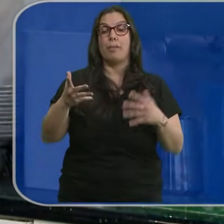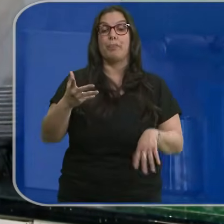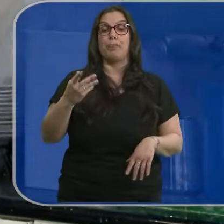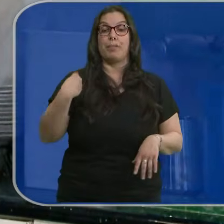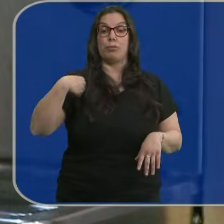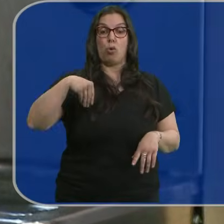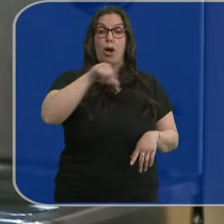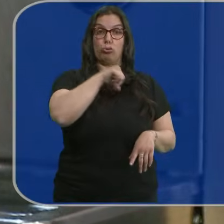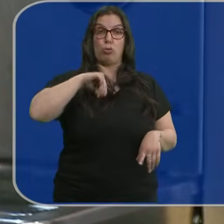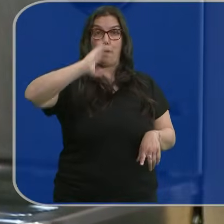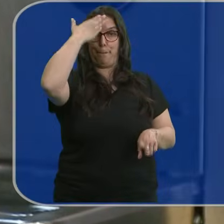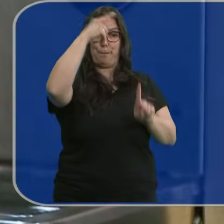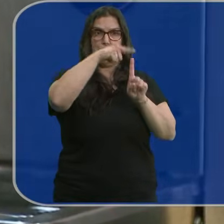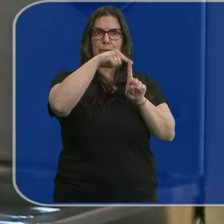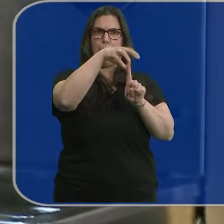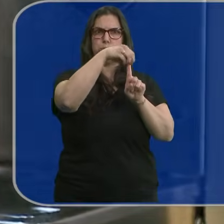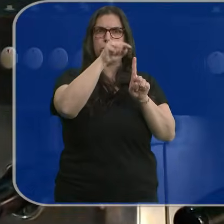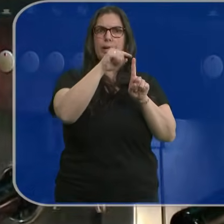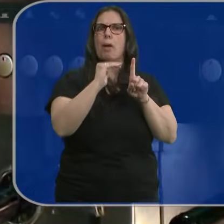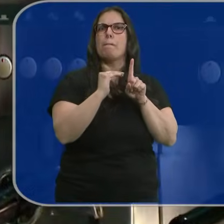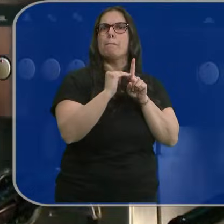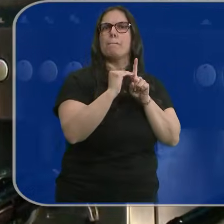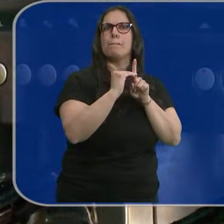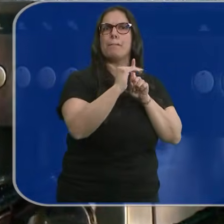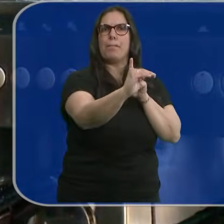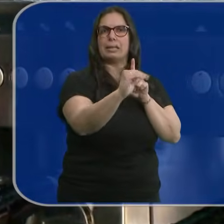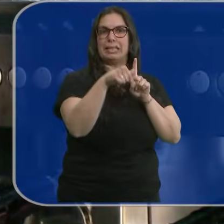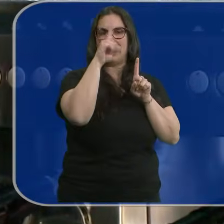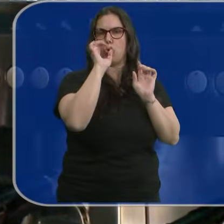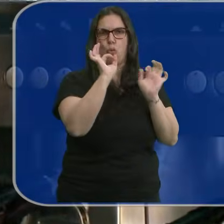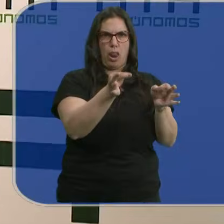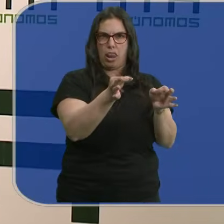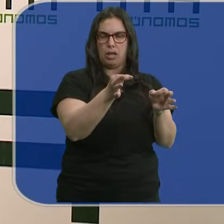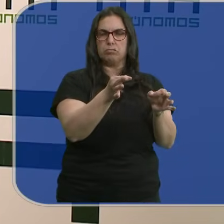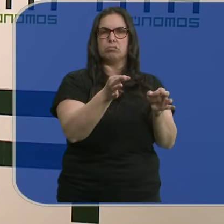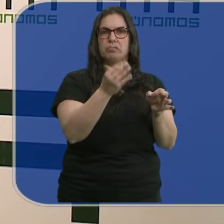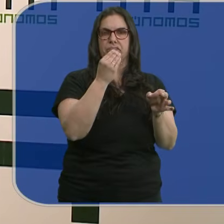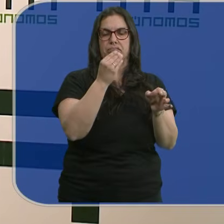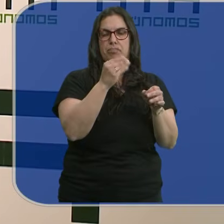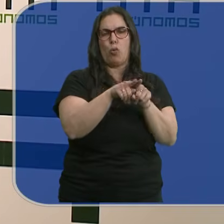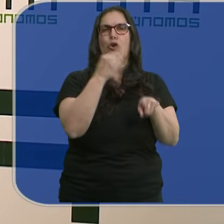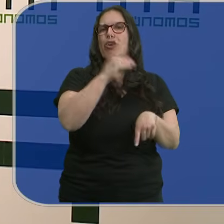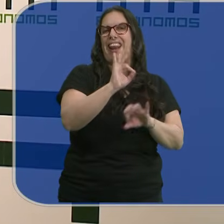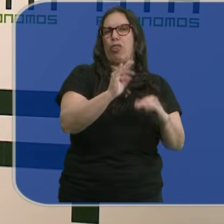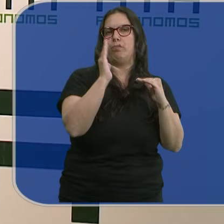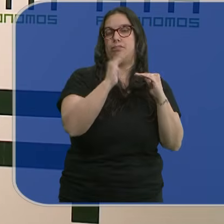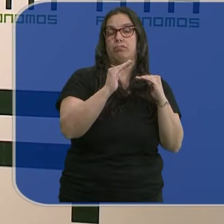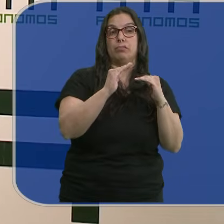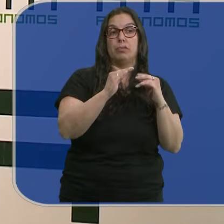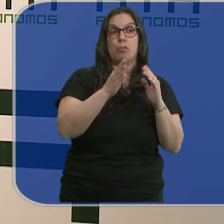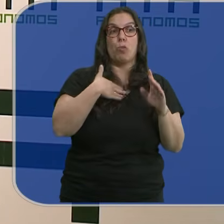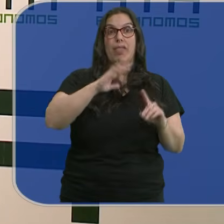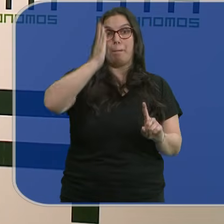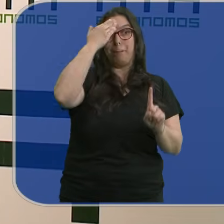al autónomo principal sí se le ha congelado la base de cotización para 2026. Entonces vamos a encontrarnos con situaciones en las que